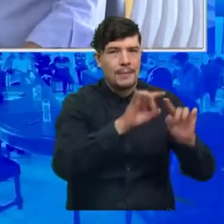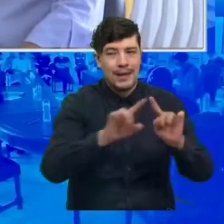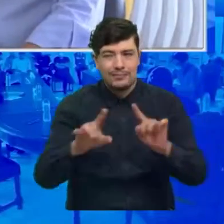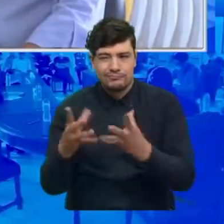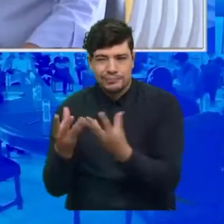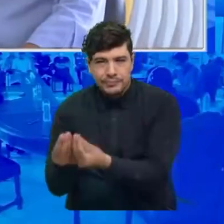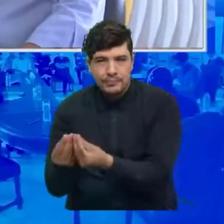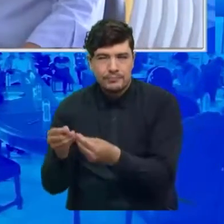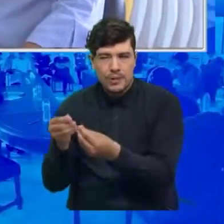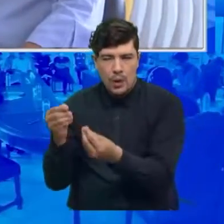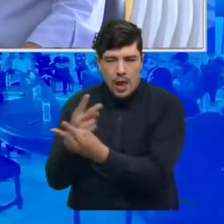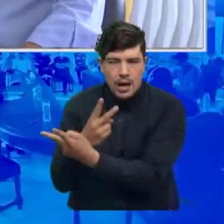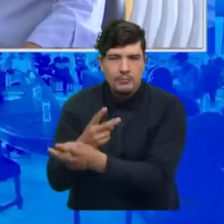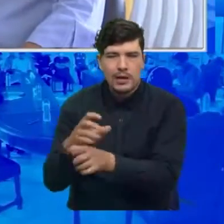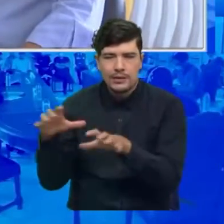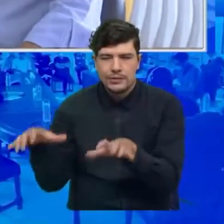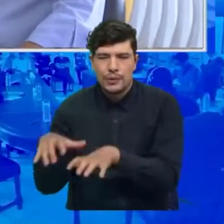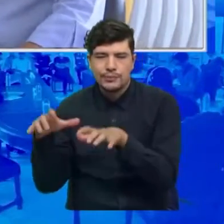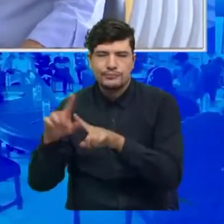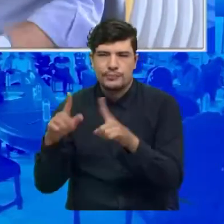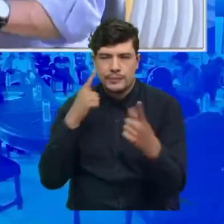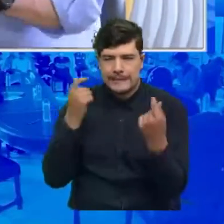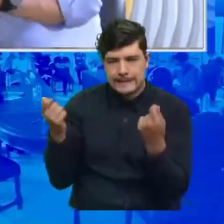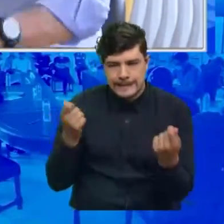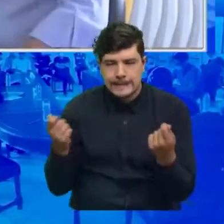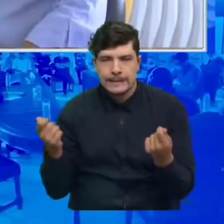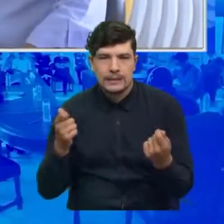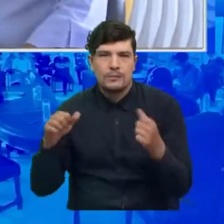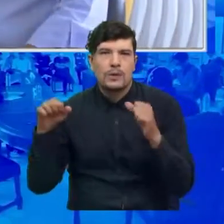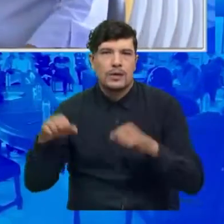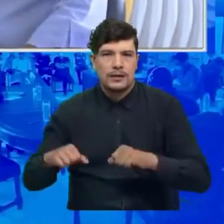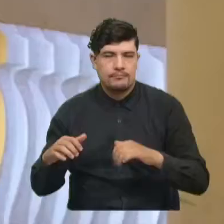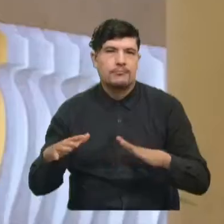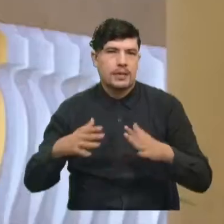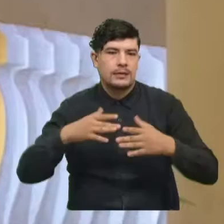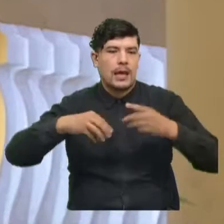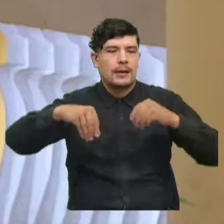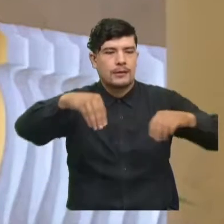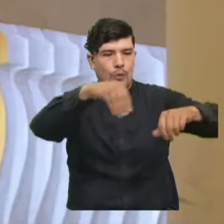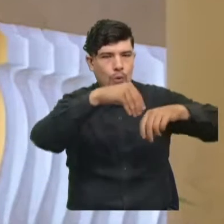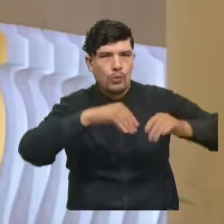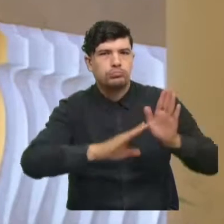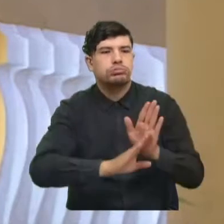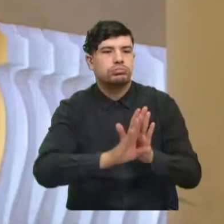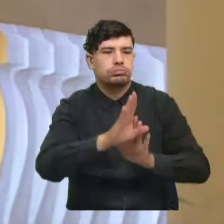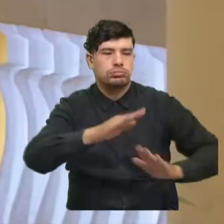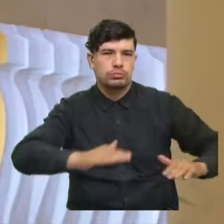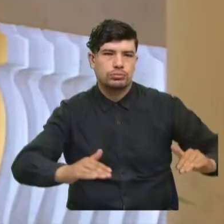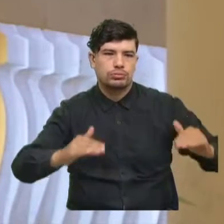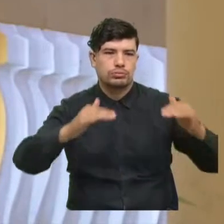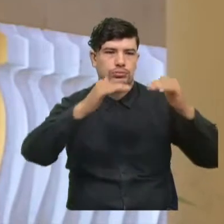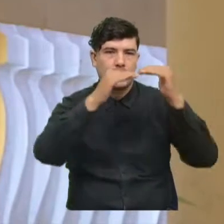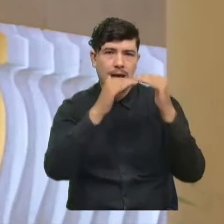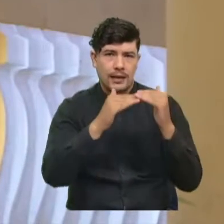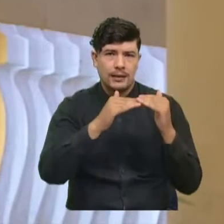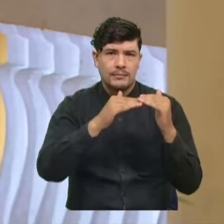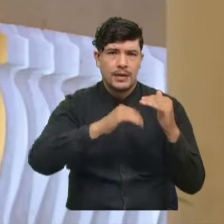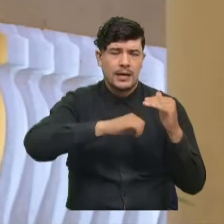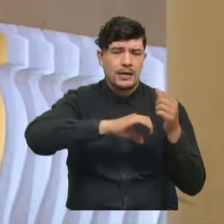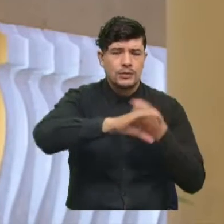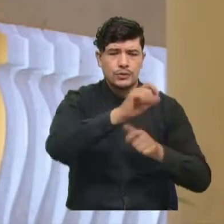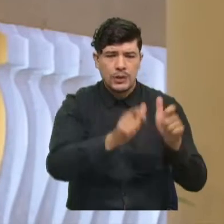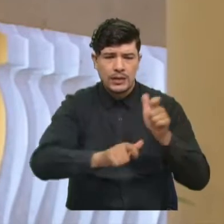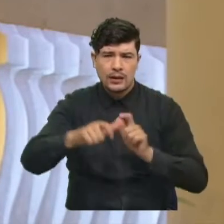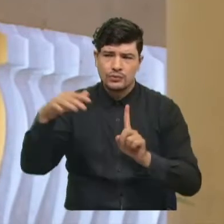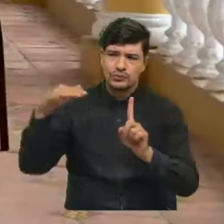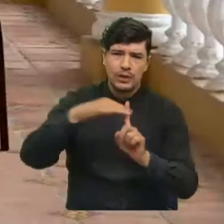generarle un dinamismo a nuestros territorios y poder lograr avanzar en esos propósitos que no se vulneran los derechos de los ciudadanos